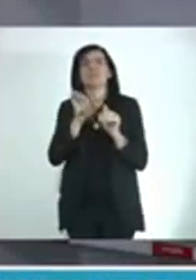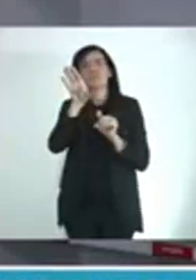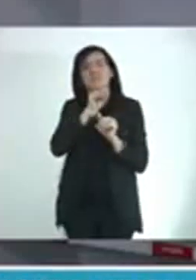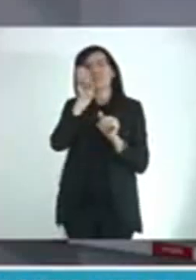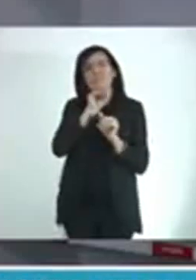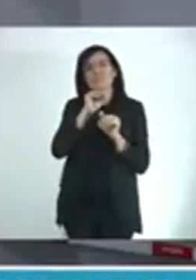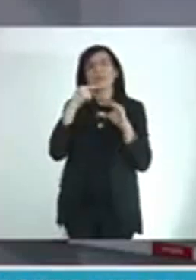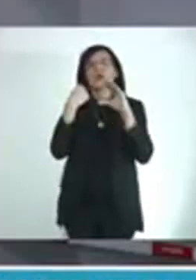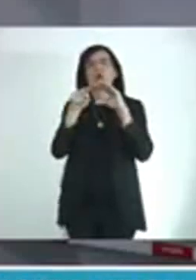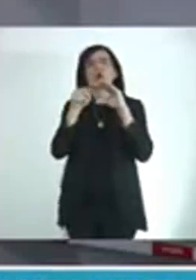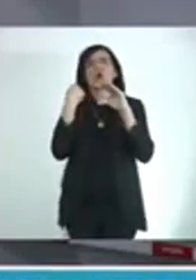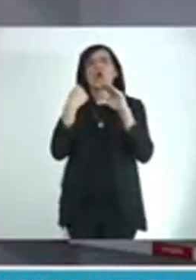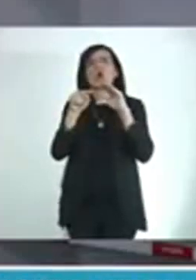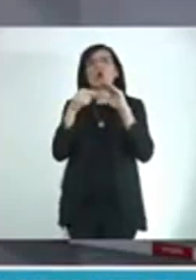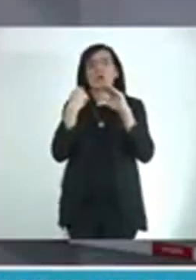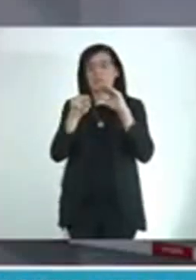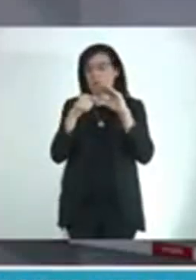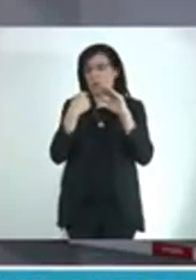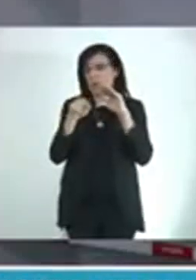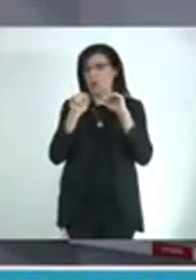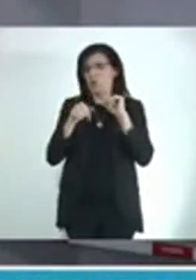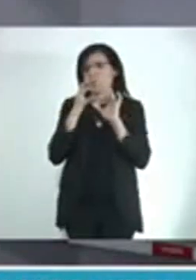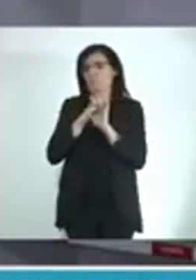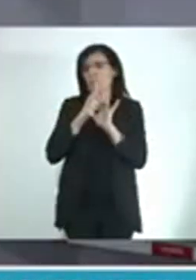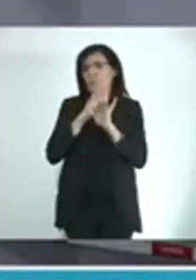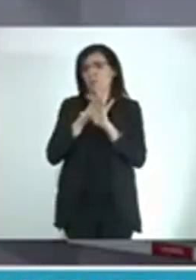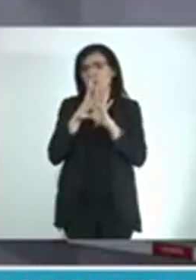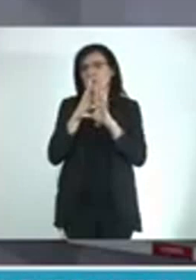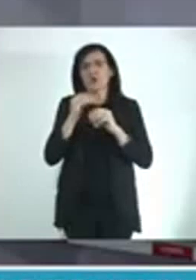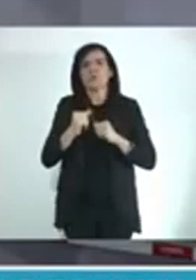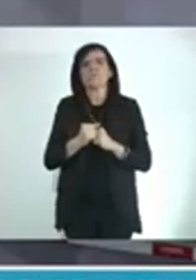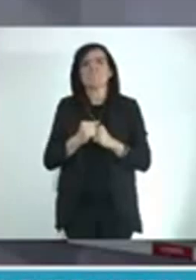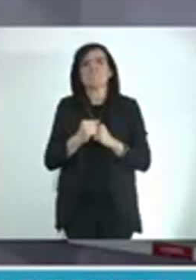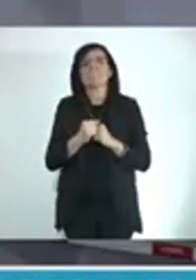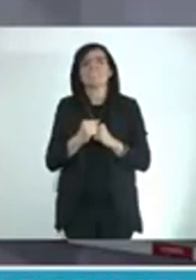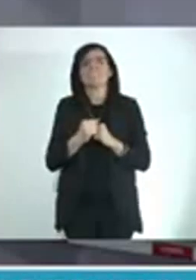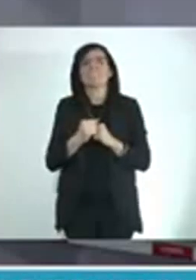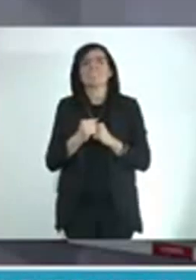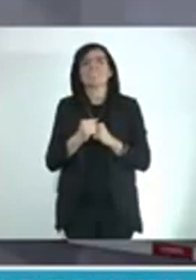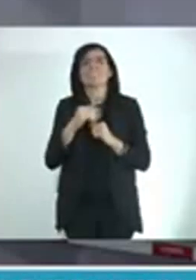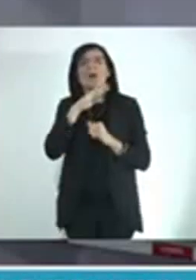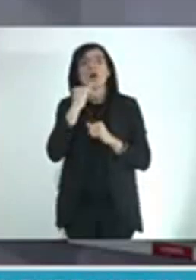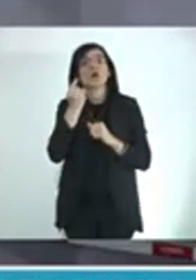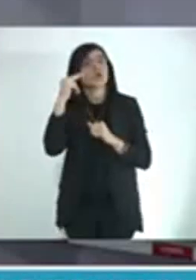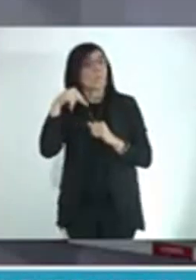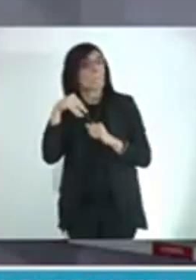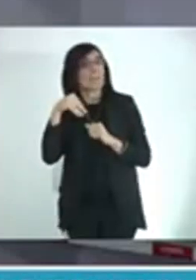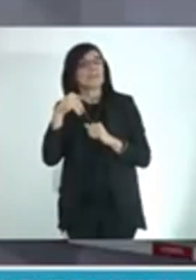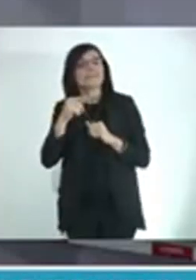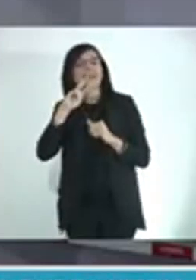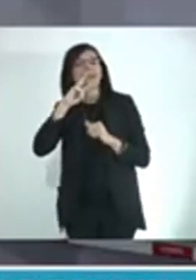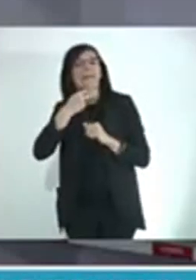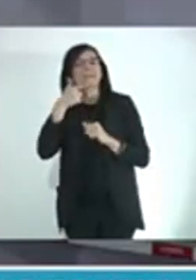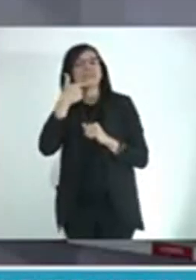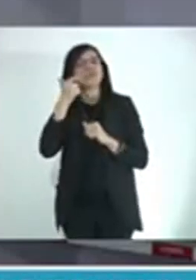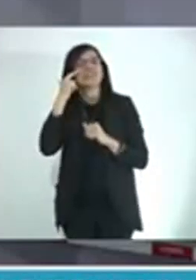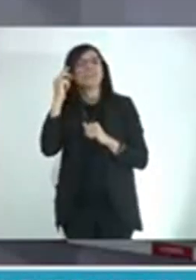correo electrónico de nuestro conferencista Jen Jimitsu, que ha brindado casualmente ya